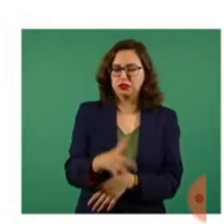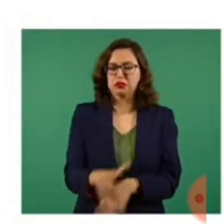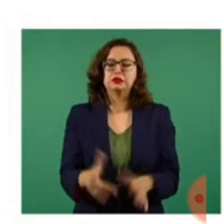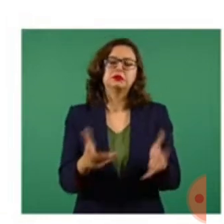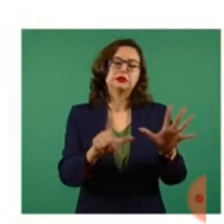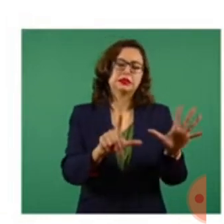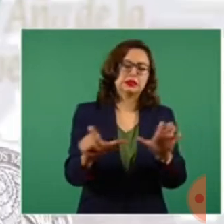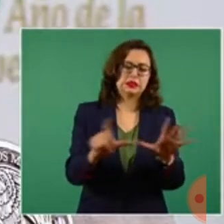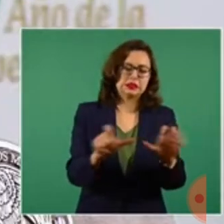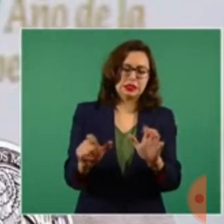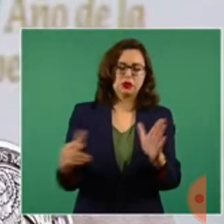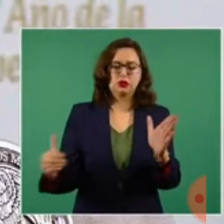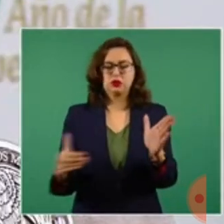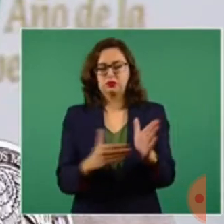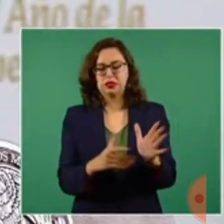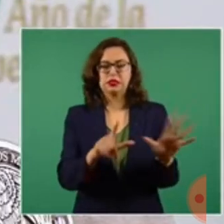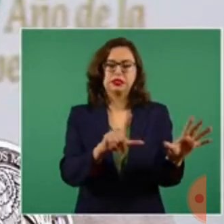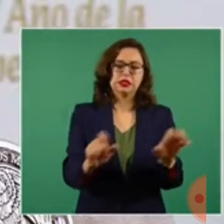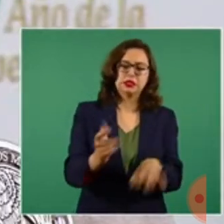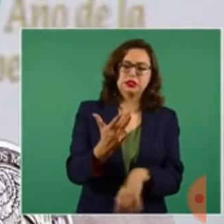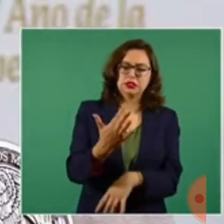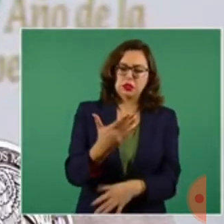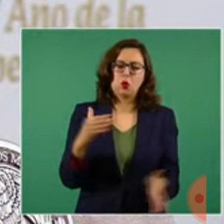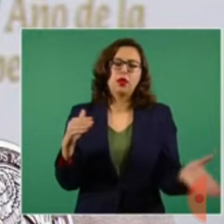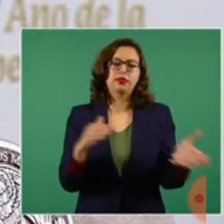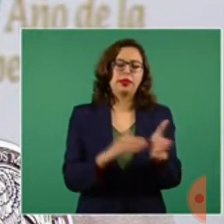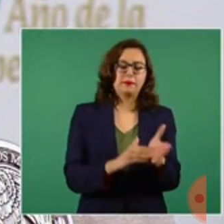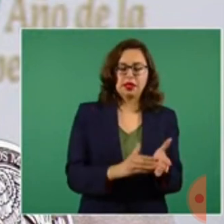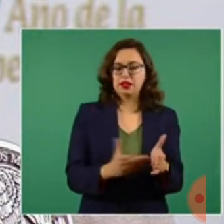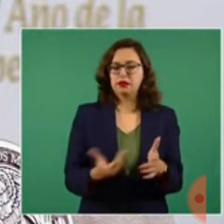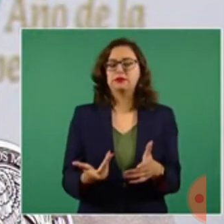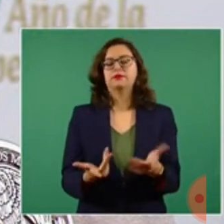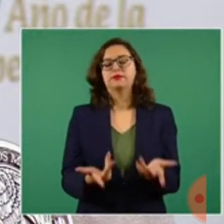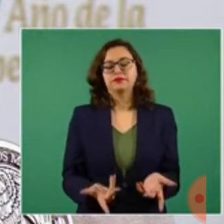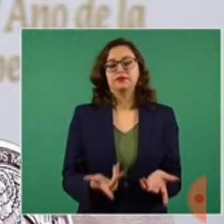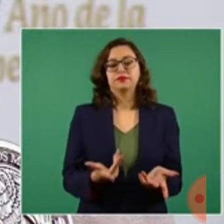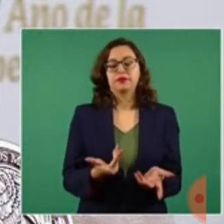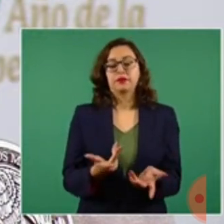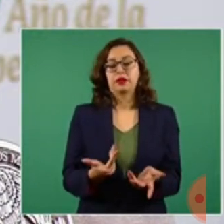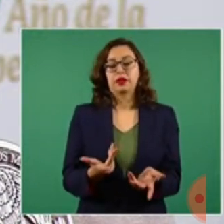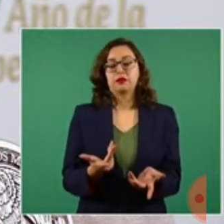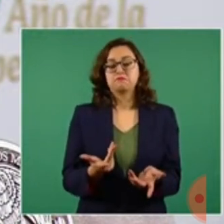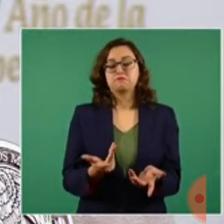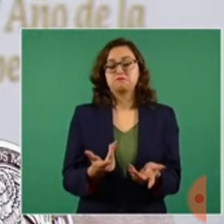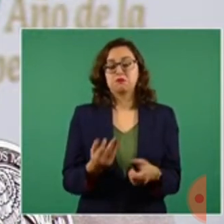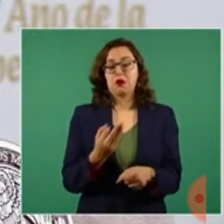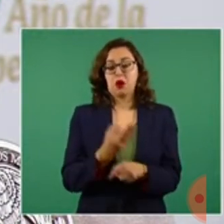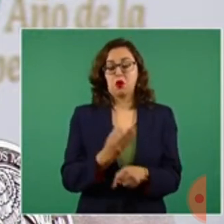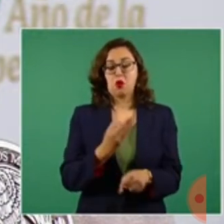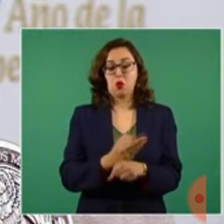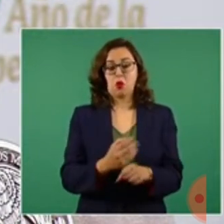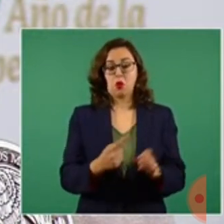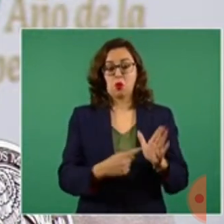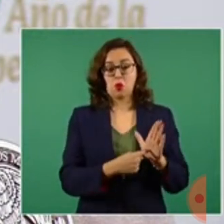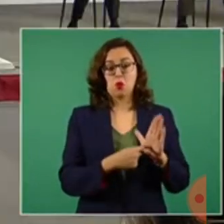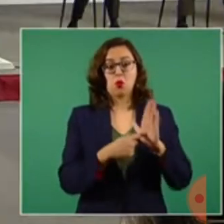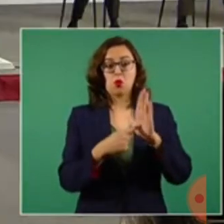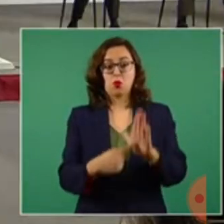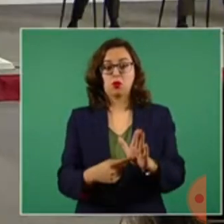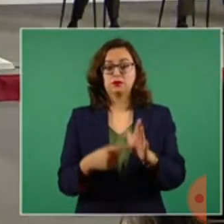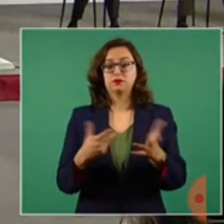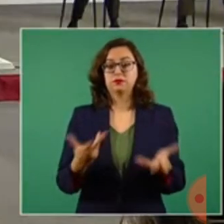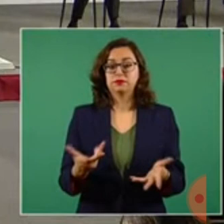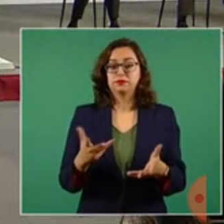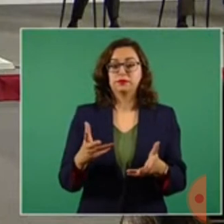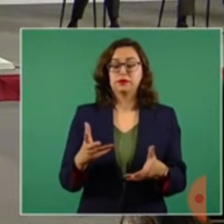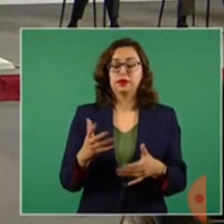arriba de 750,000 dosis. Somos, de hecho, como lo mostraré gracias a una compilación que